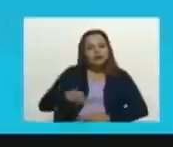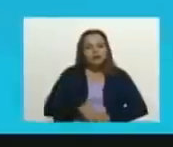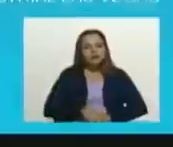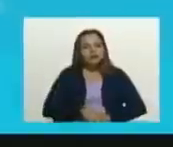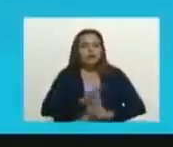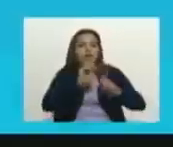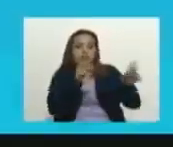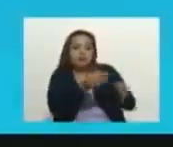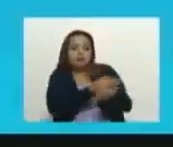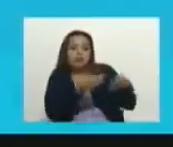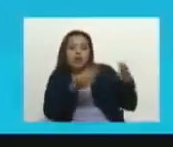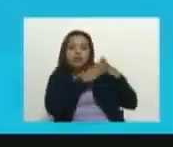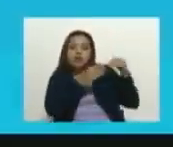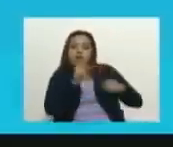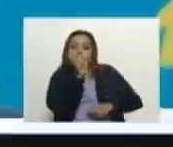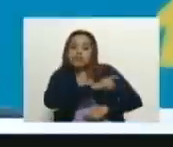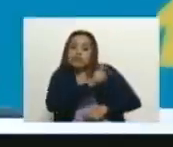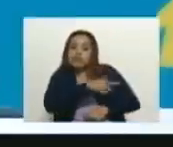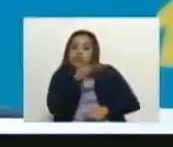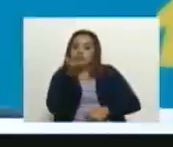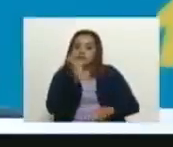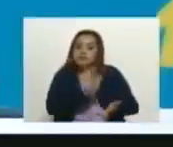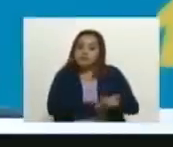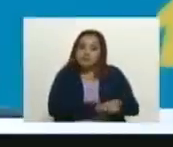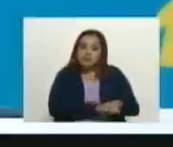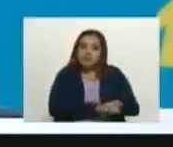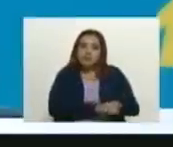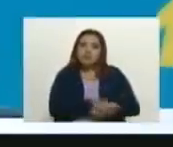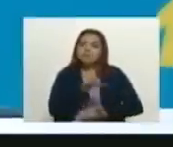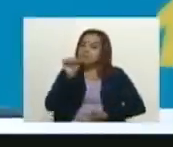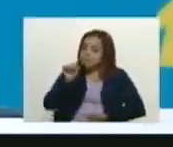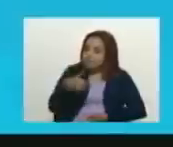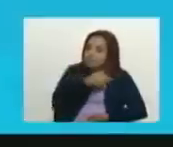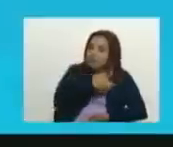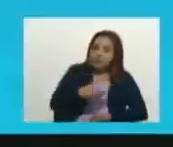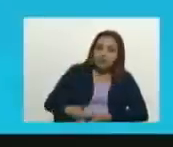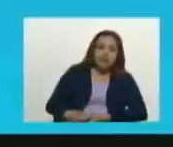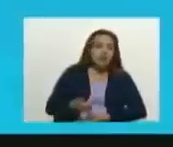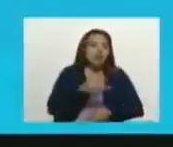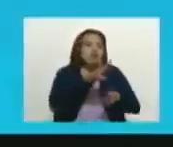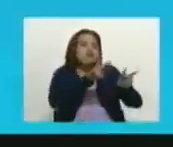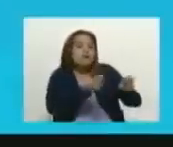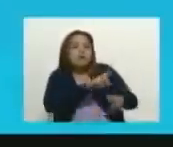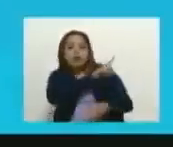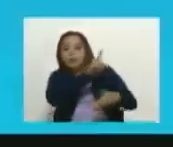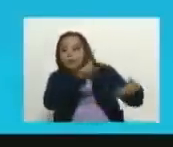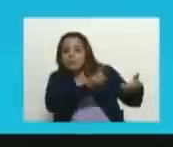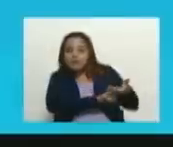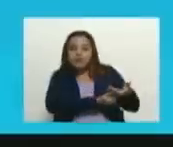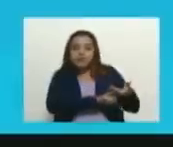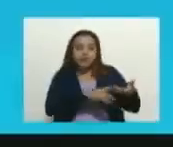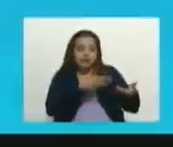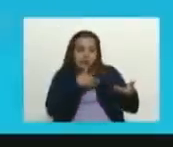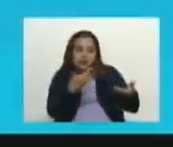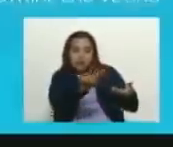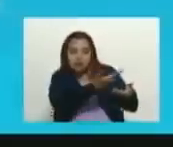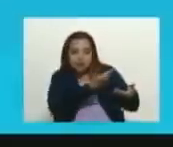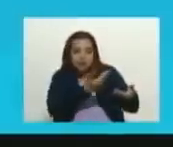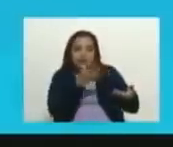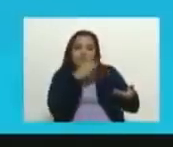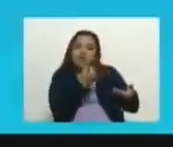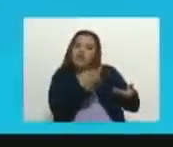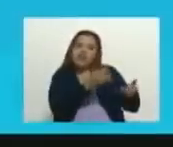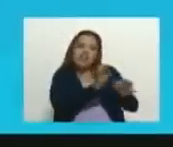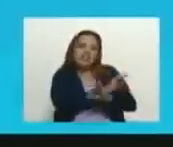Correcto, o sea, con todos sus accesorios, pues, ¿no? Sí, presidente. De paquete y completo, además. Que no le falte sí.